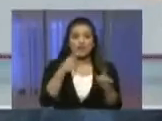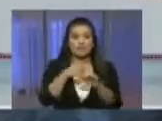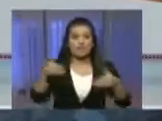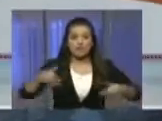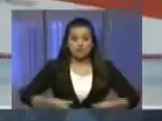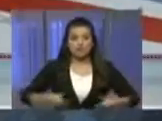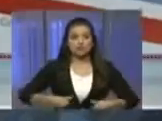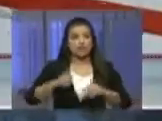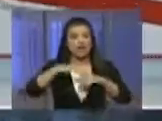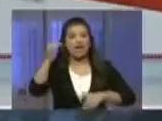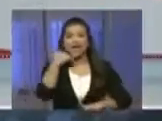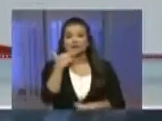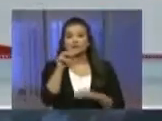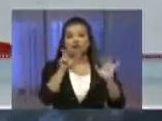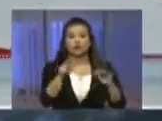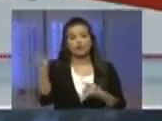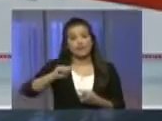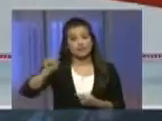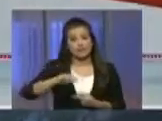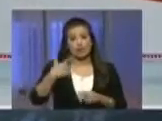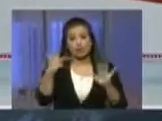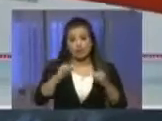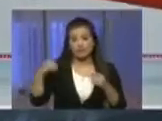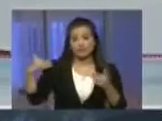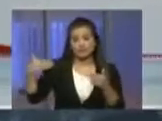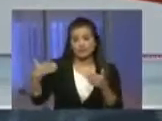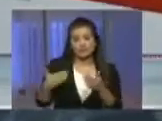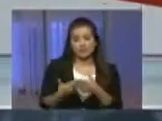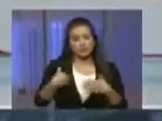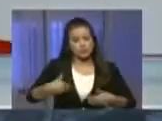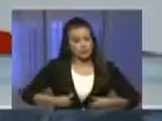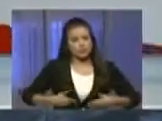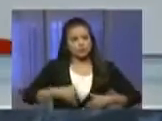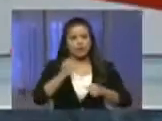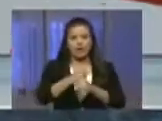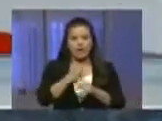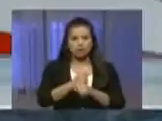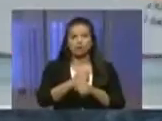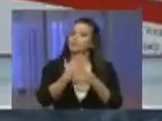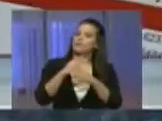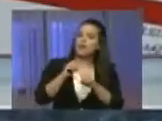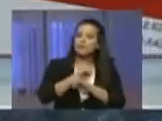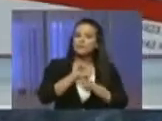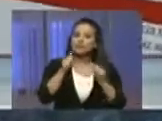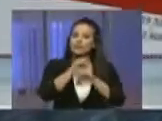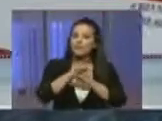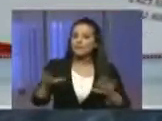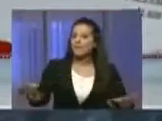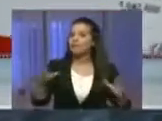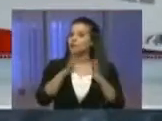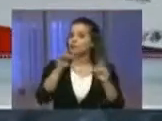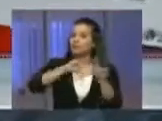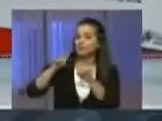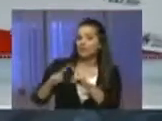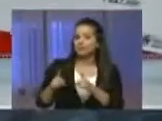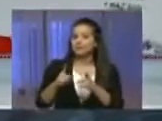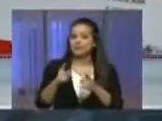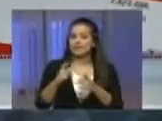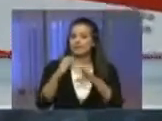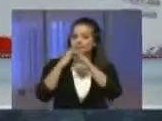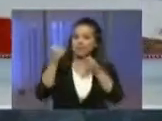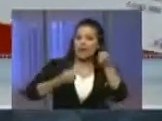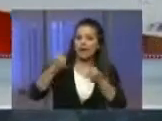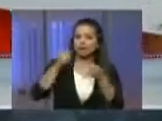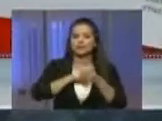casi 8 meses desde que empezó el despliegue de todos los camiones cisternas de la gran misión barrio nuev